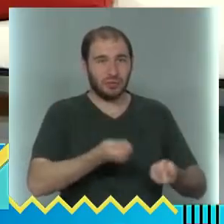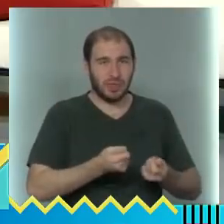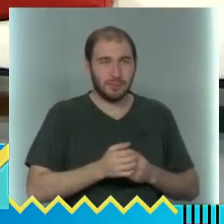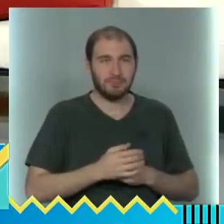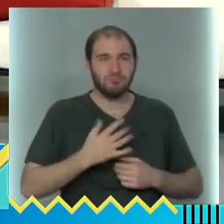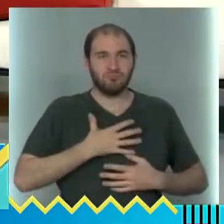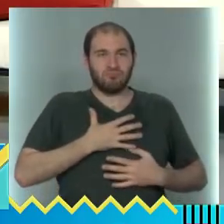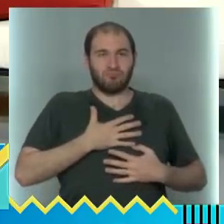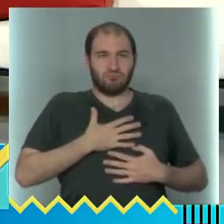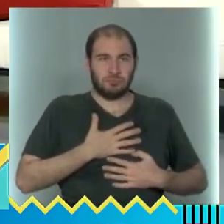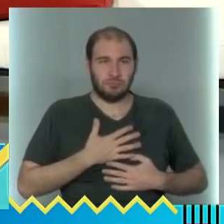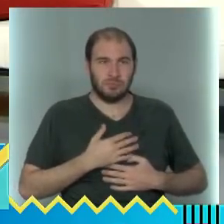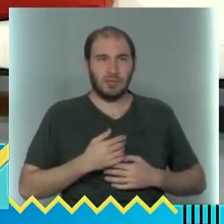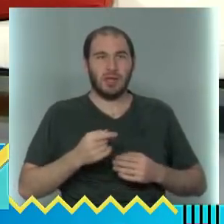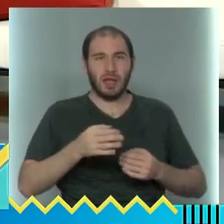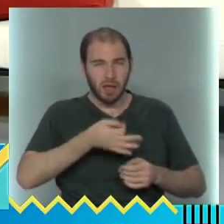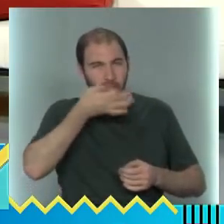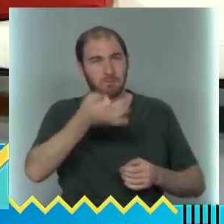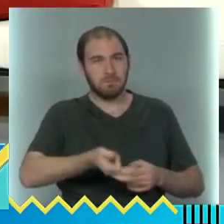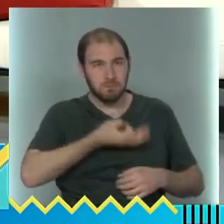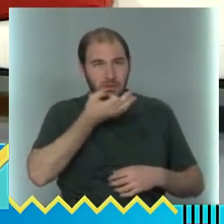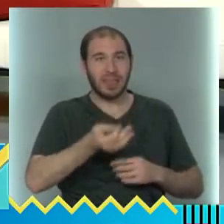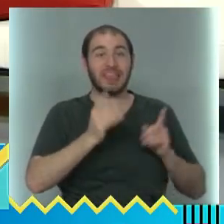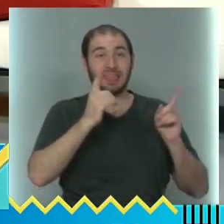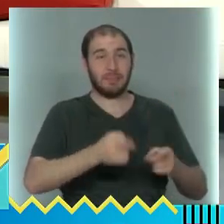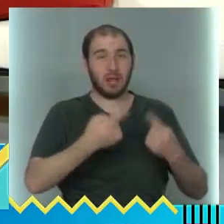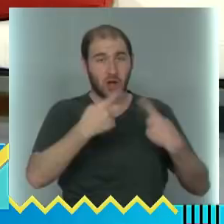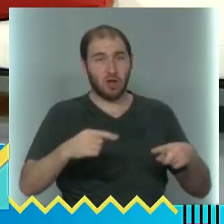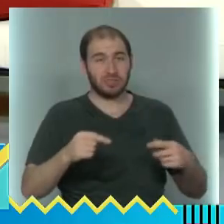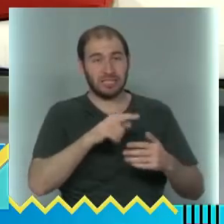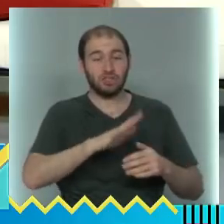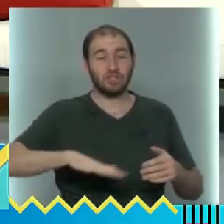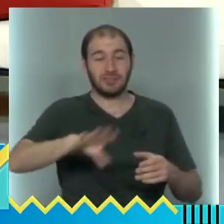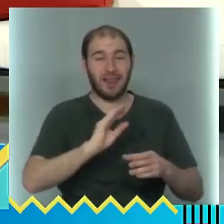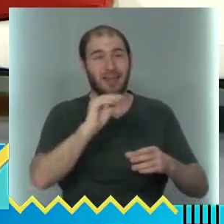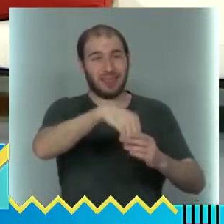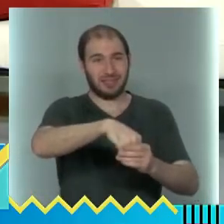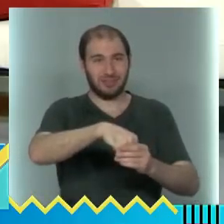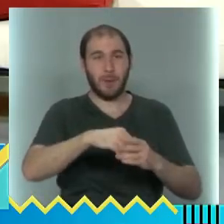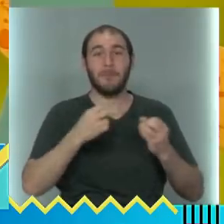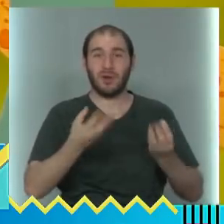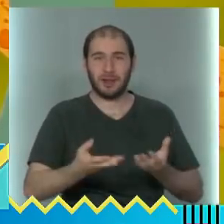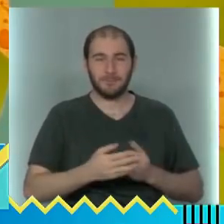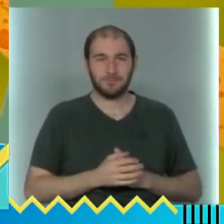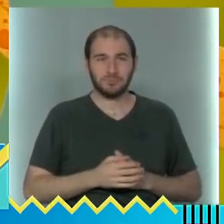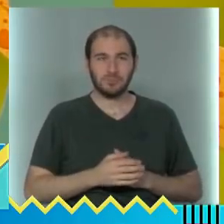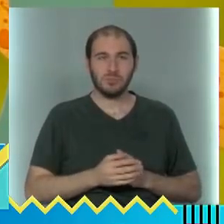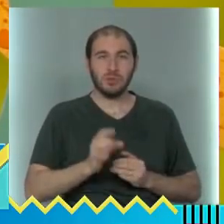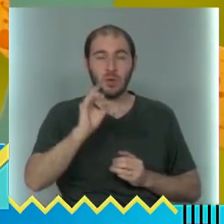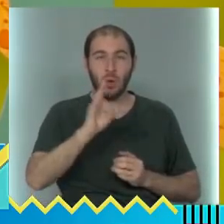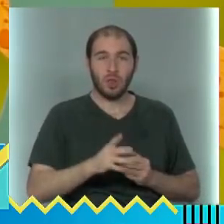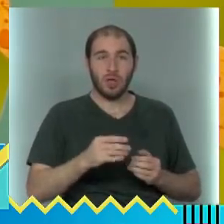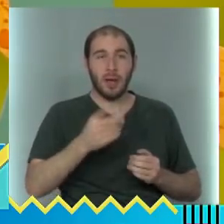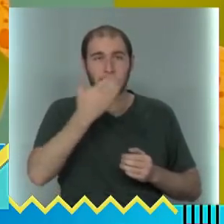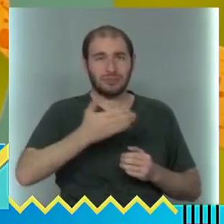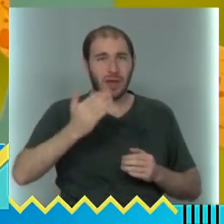parte respiratoria, a la fluidez, y además son actividades sociales, ¿sí? Porque además no solo que afecta